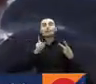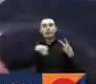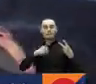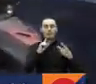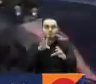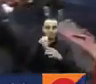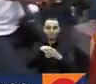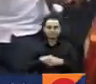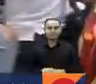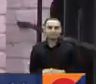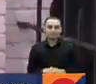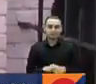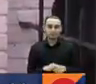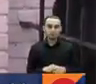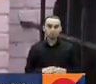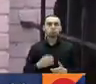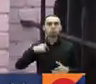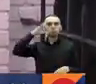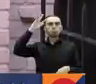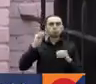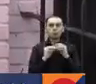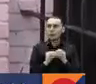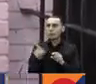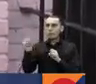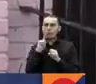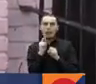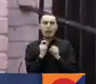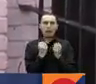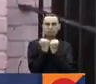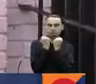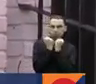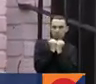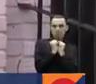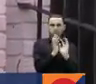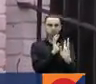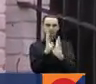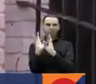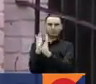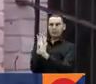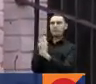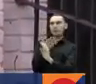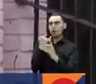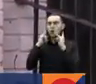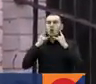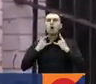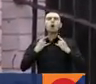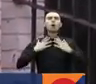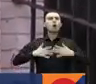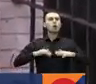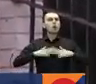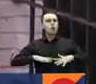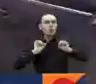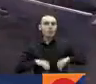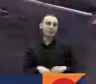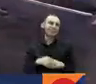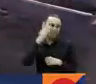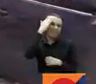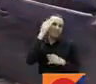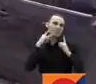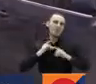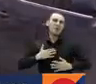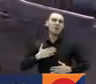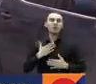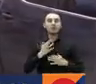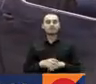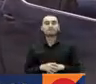Estoy de acuerdo que en los lugares que no hay mucho flujo de gente, sí se quita el tapabocas por motivos de respiración y eso, pues porque es más cómodo. Todavía